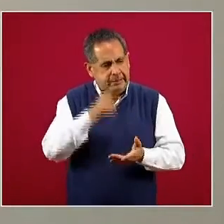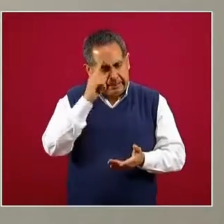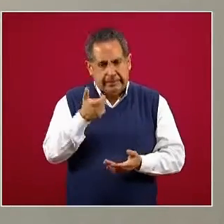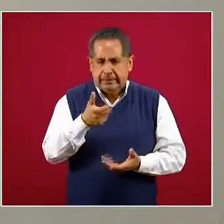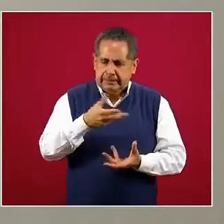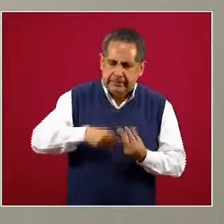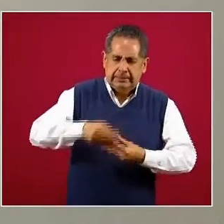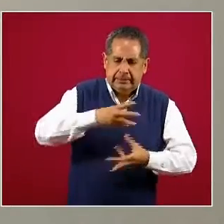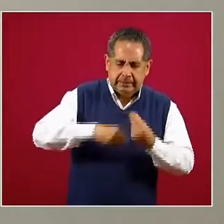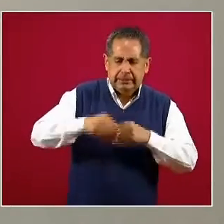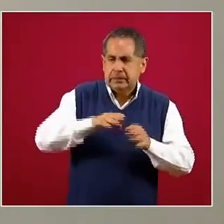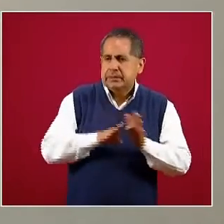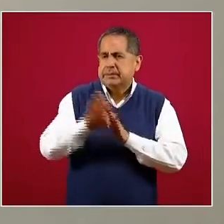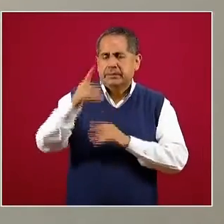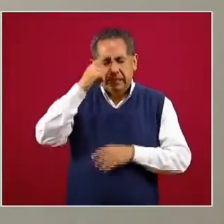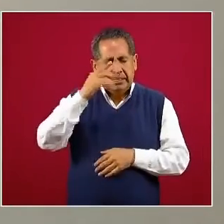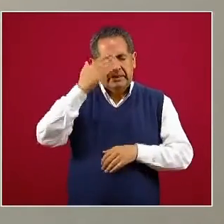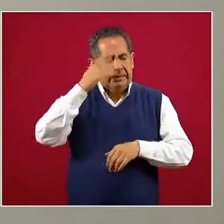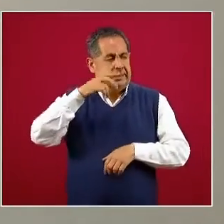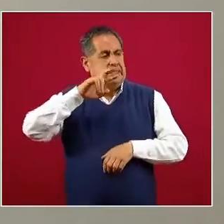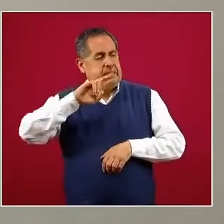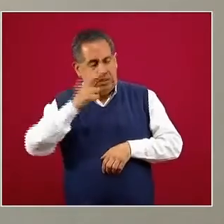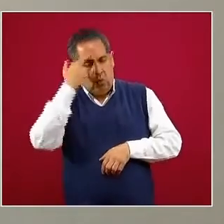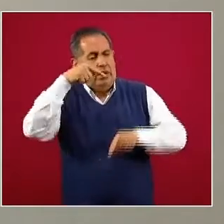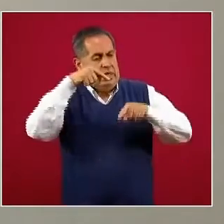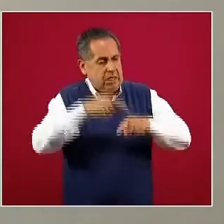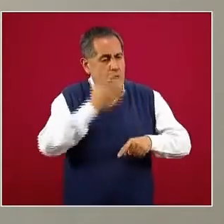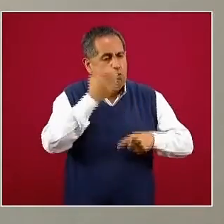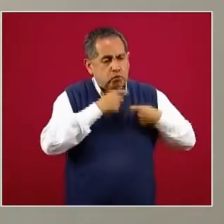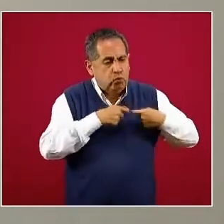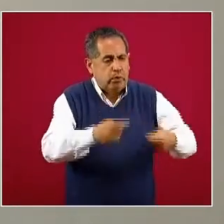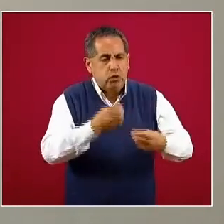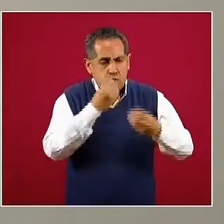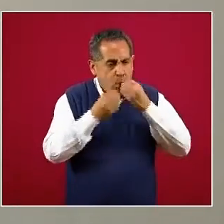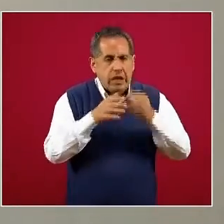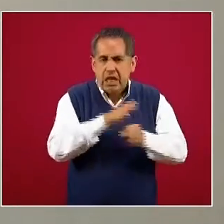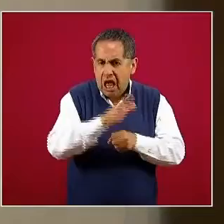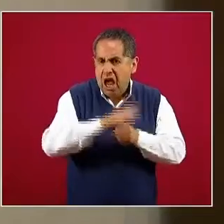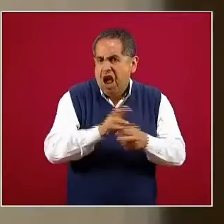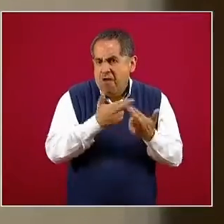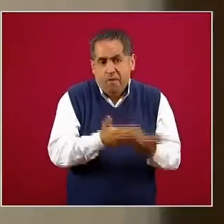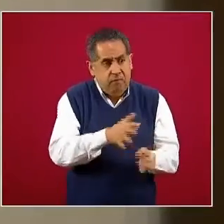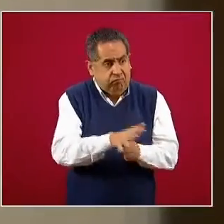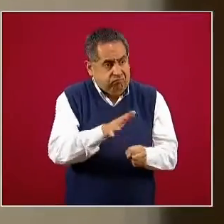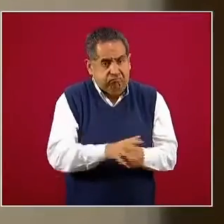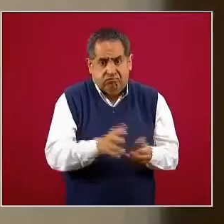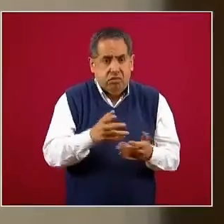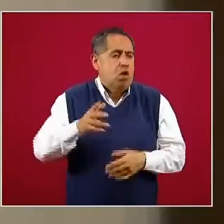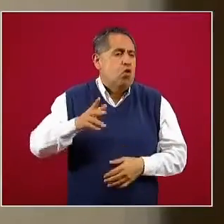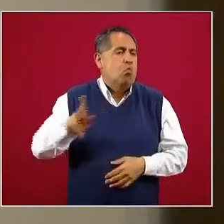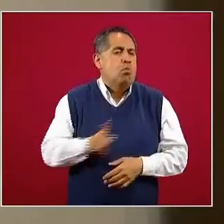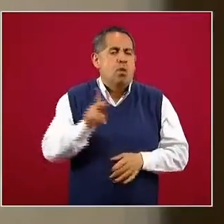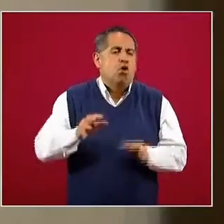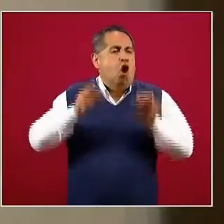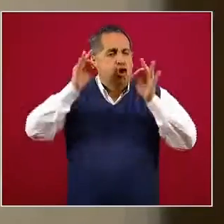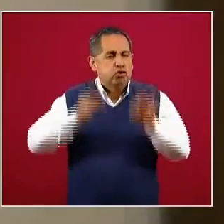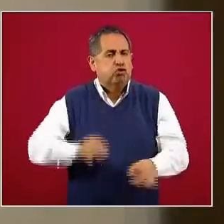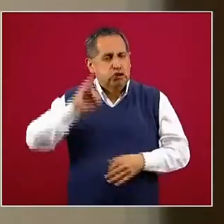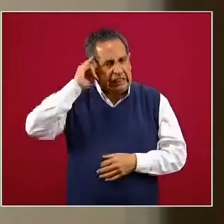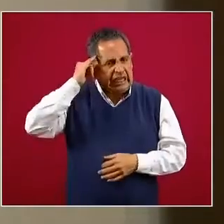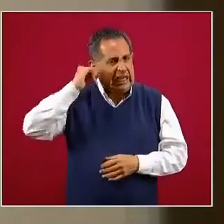costo, 7% anual, para impulsar la reactivación de las actividades productivas en el Estado de